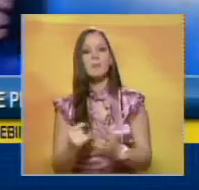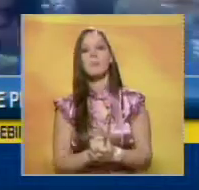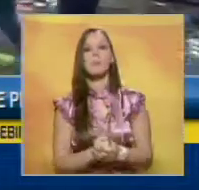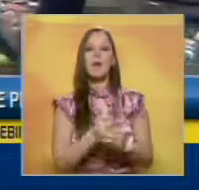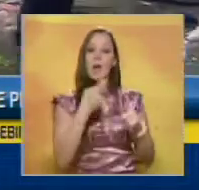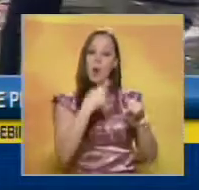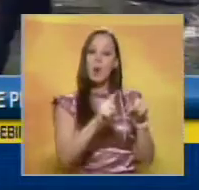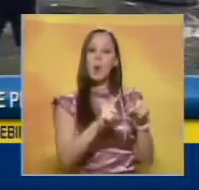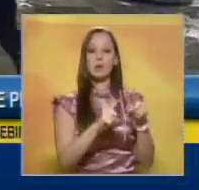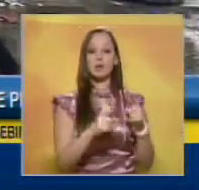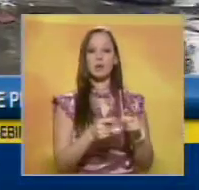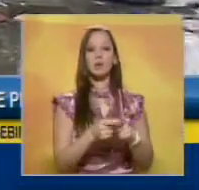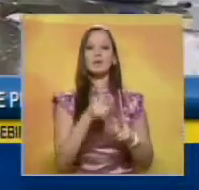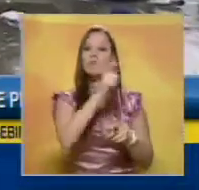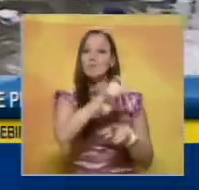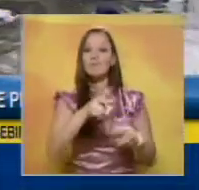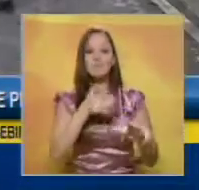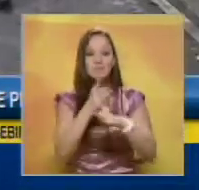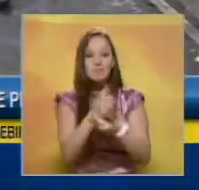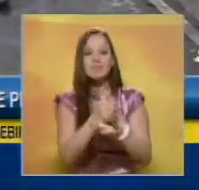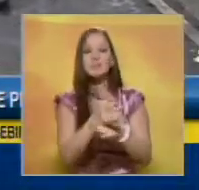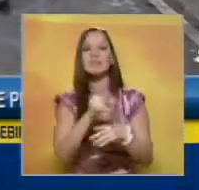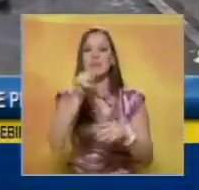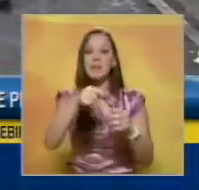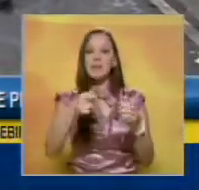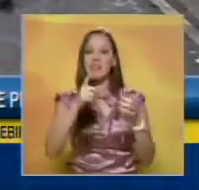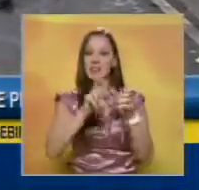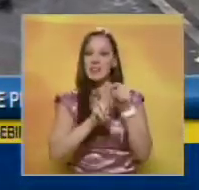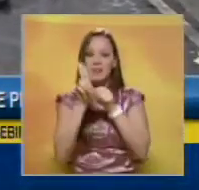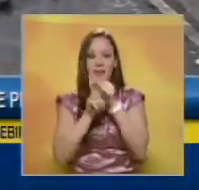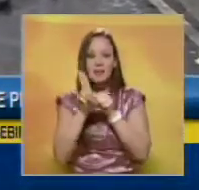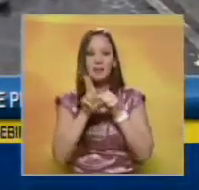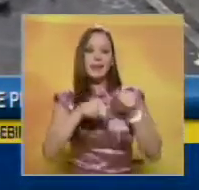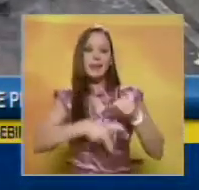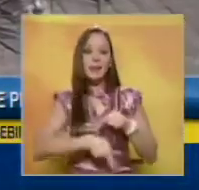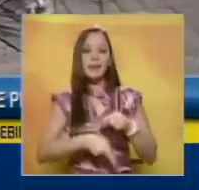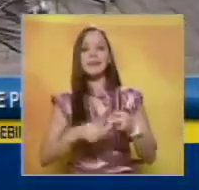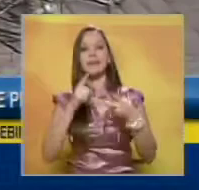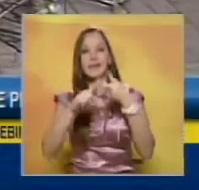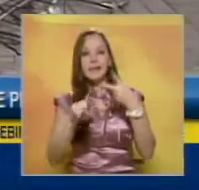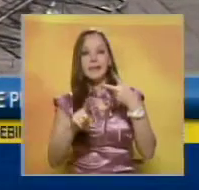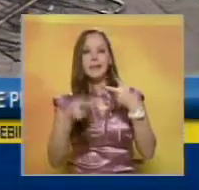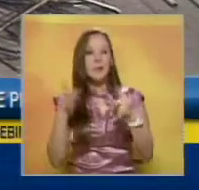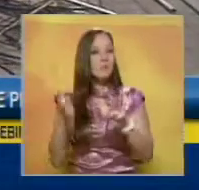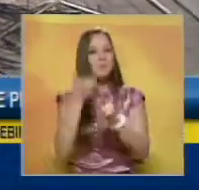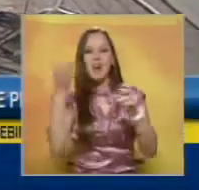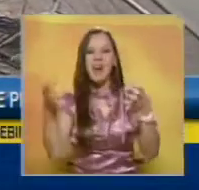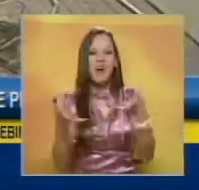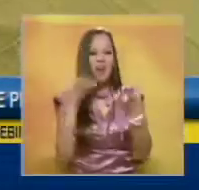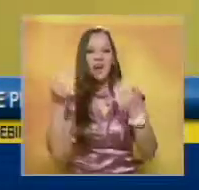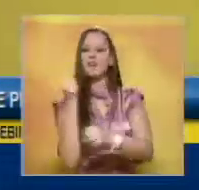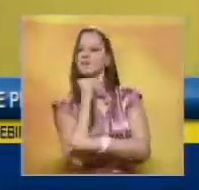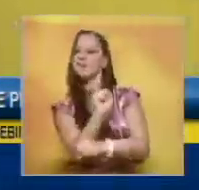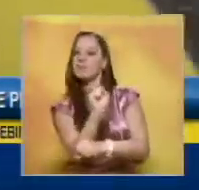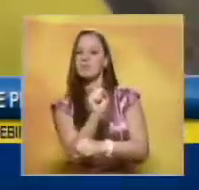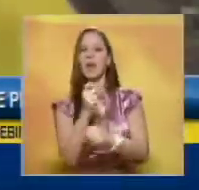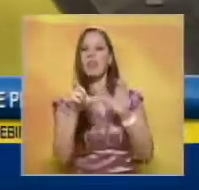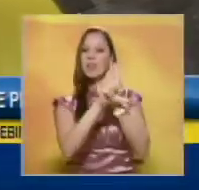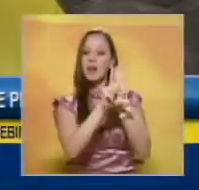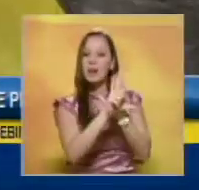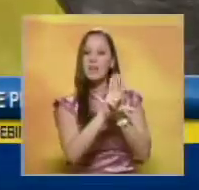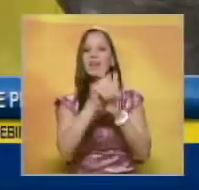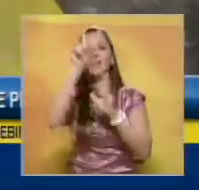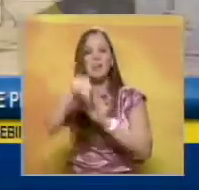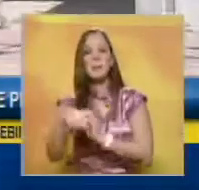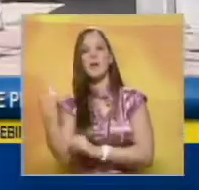por la presunta comisión de delitos como porte ilícito de armas de fuego, agavillamiento, incitación a la desobediencia de las leyes,